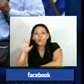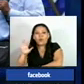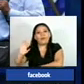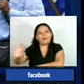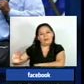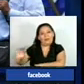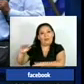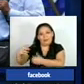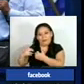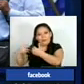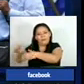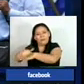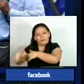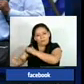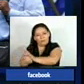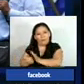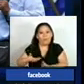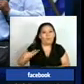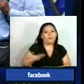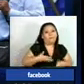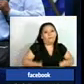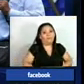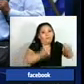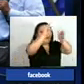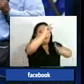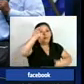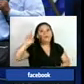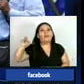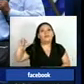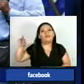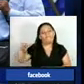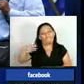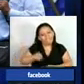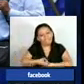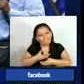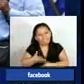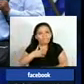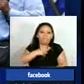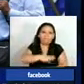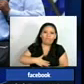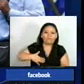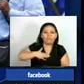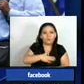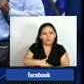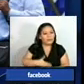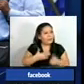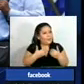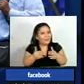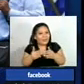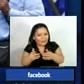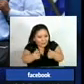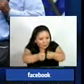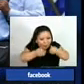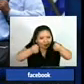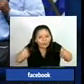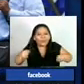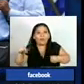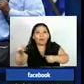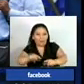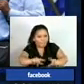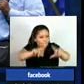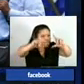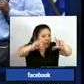Salvadoreña de Medios expresa sus condolencias a familiares de Meco que como decíamos trabajó en los periódicos, hizo grandes